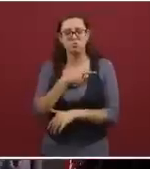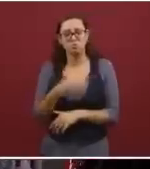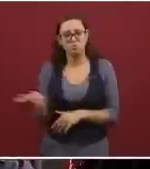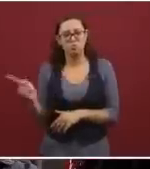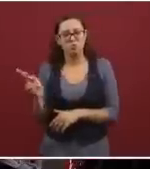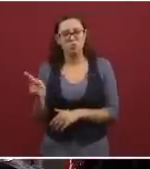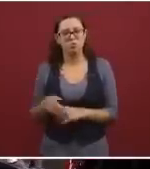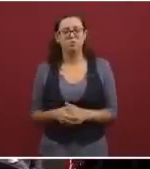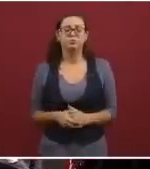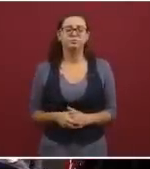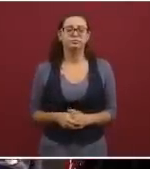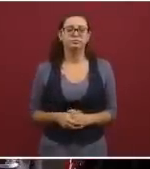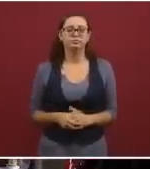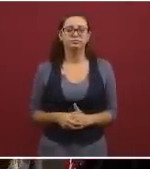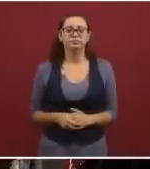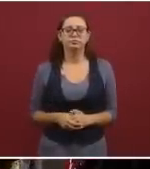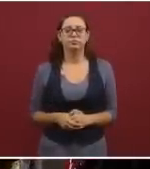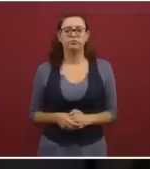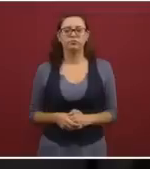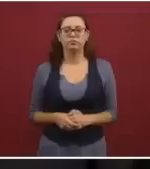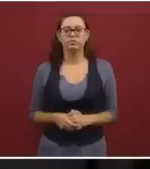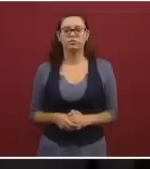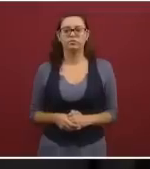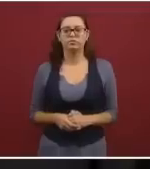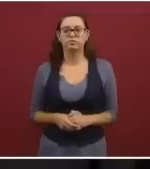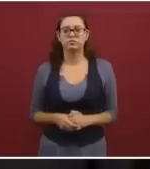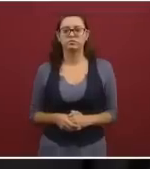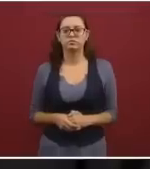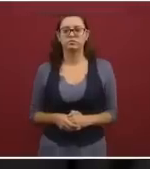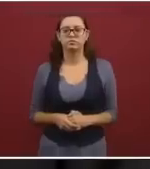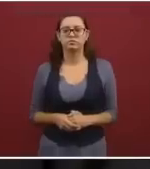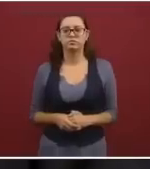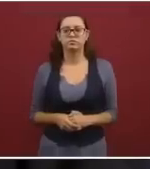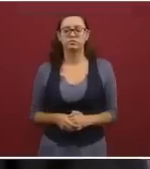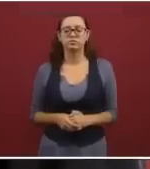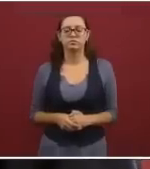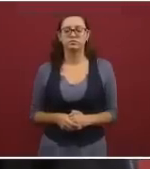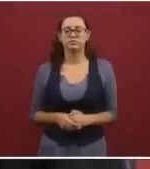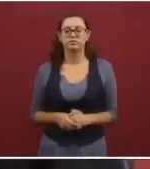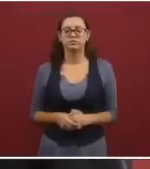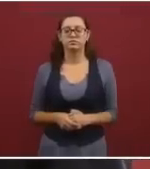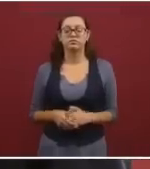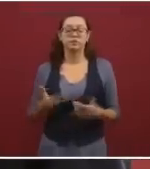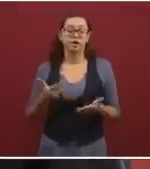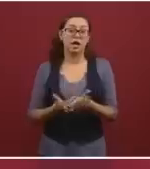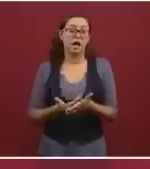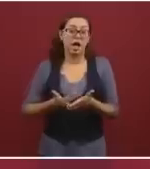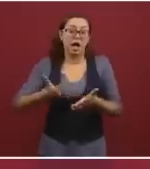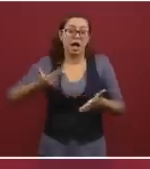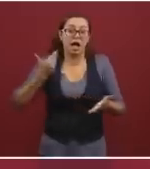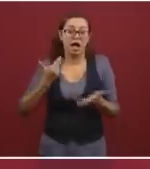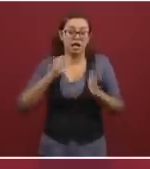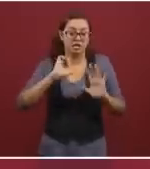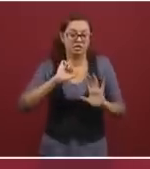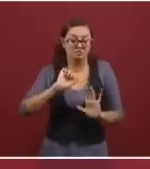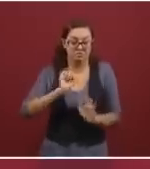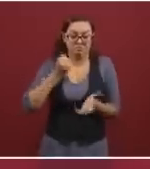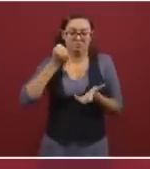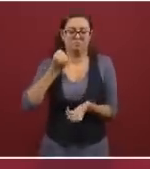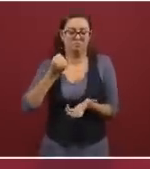Antes, pues, se quedaba el presupuesto, repito, en unos